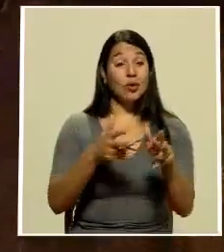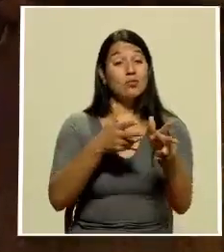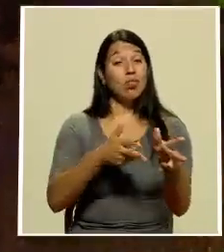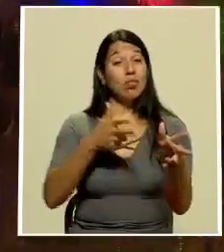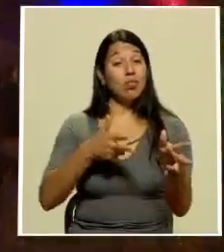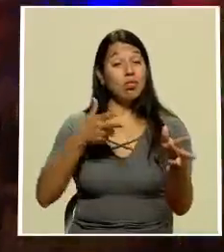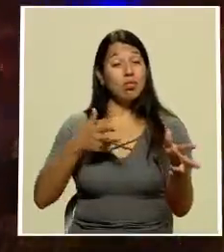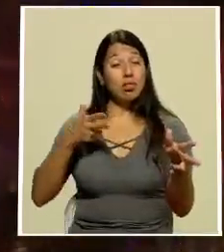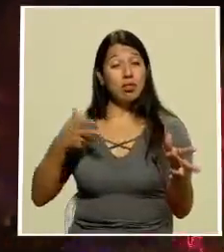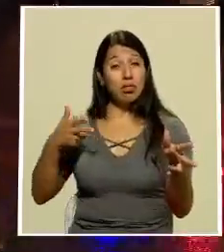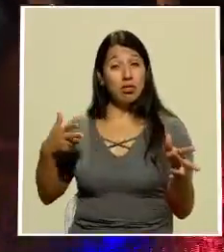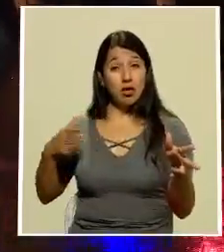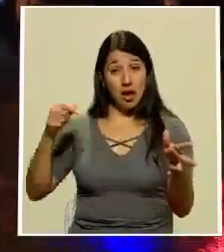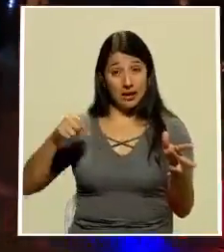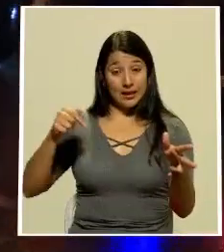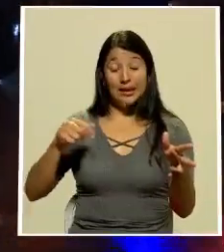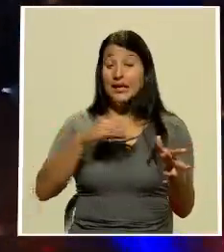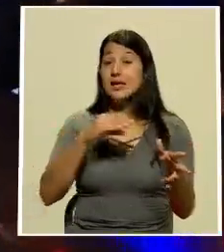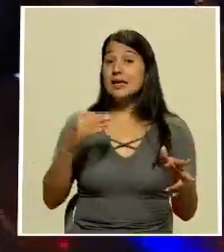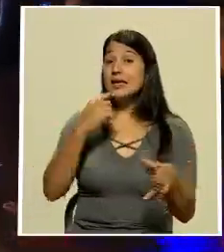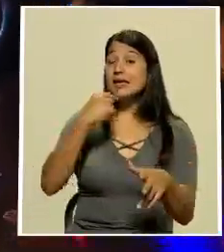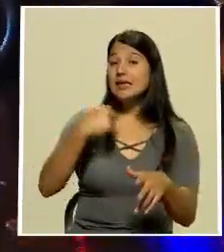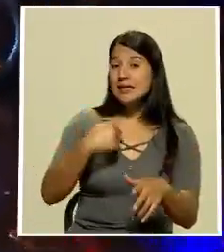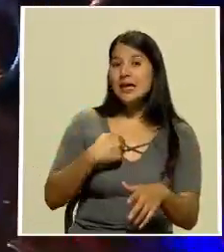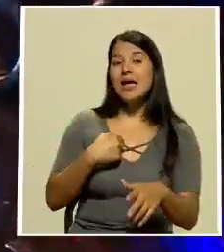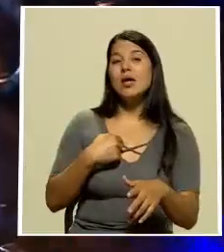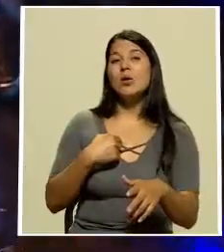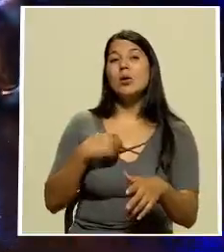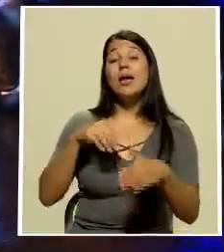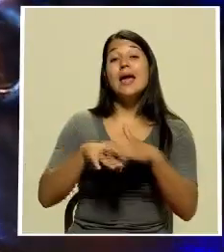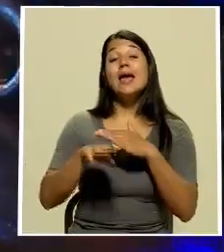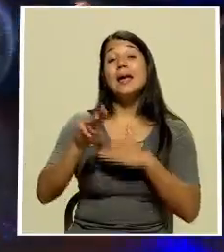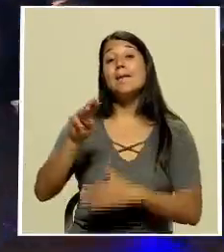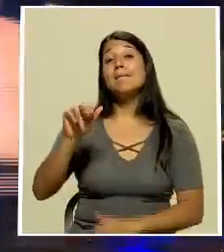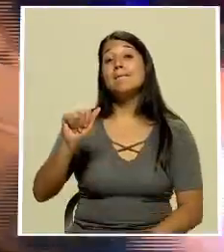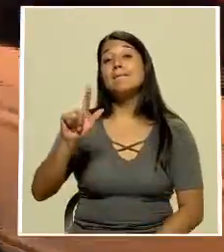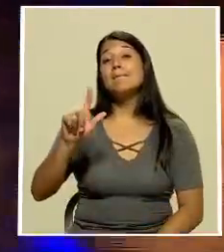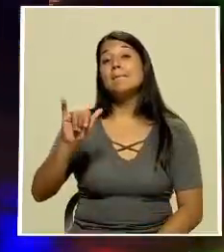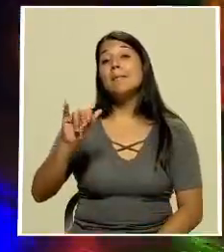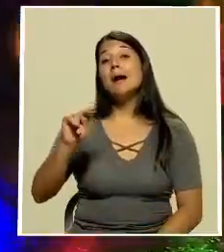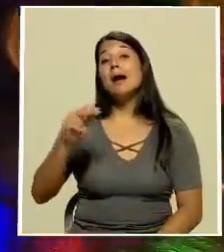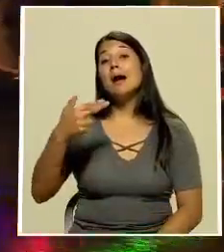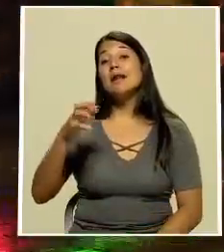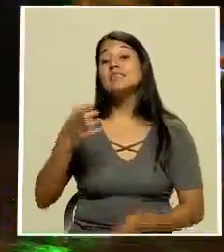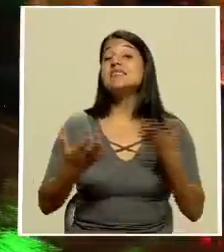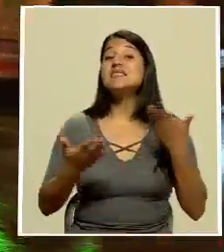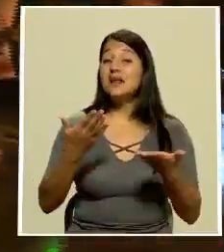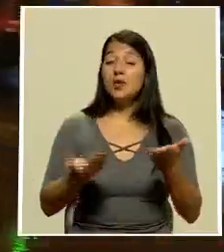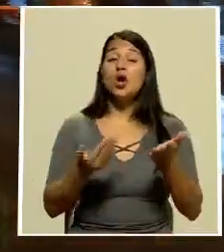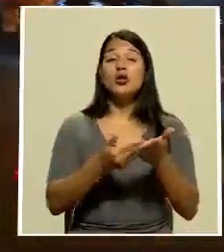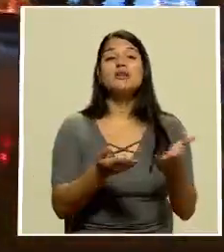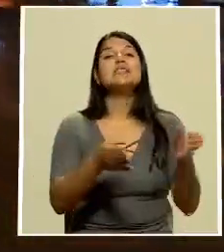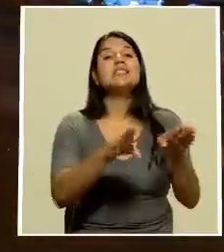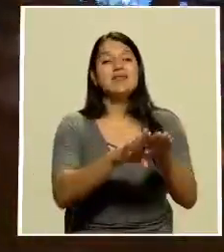momento atascados acá. Nos indicaron que sería en el sector de Malinche donde podría estar presentándose un nuevo bloqueo y